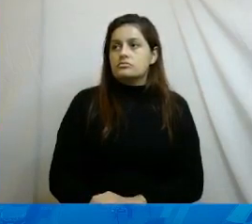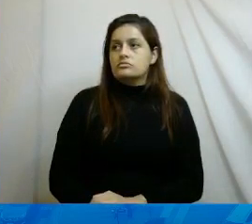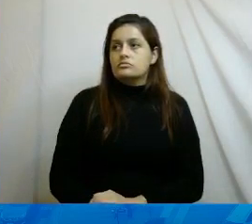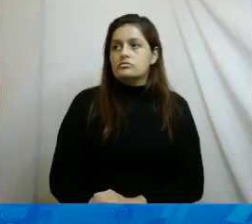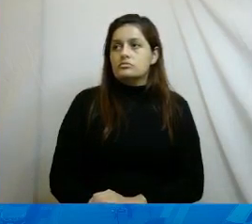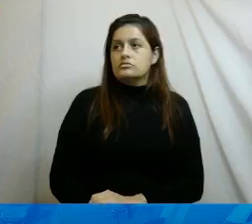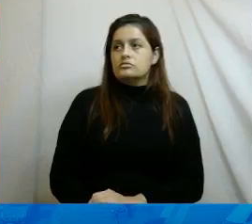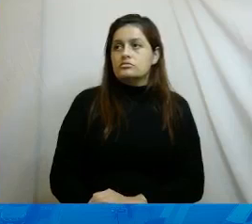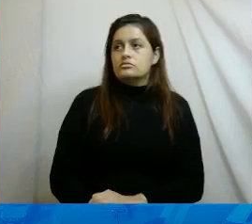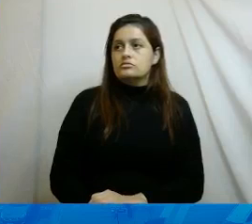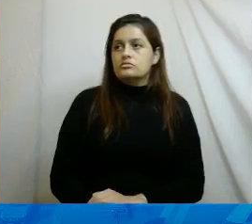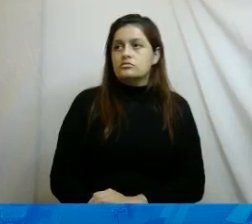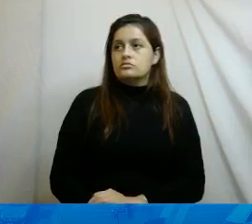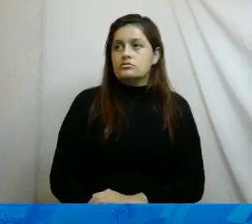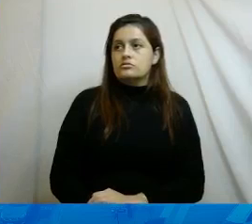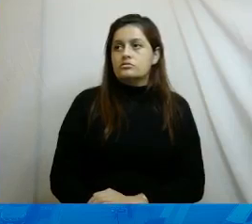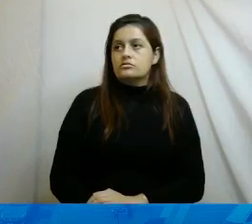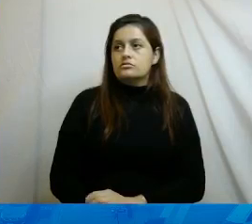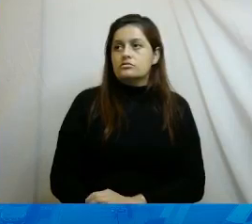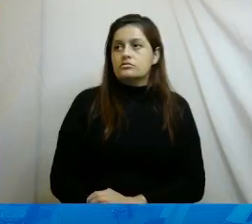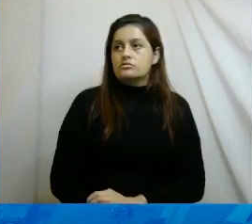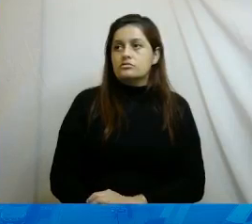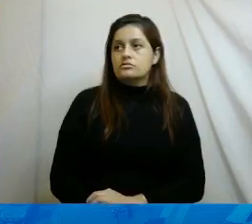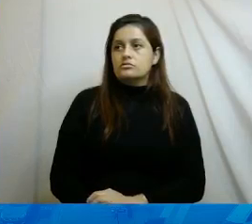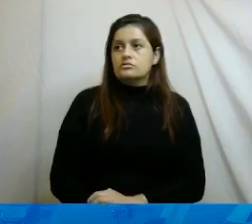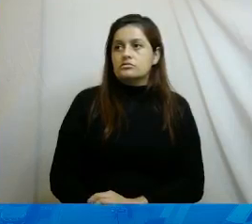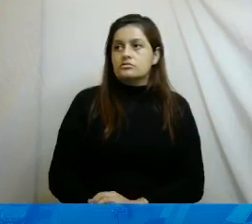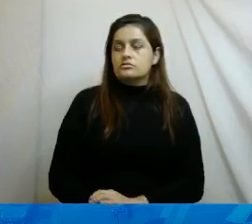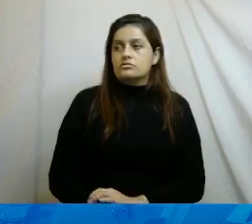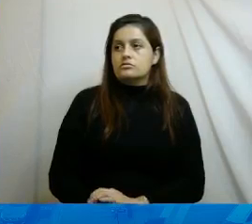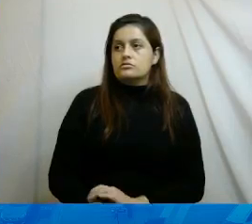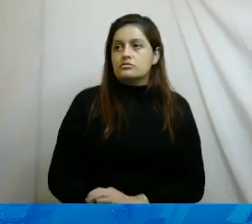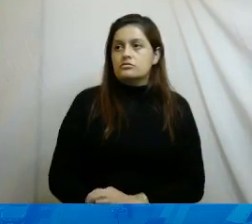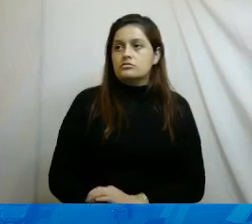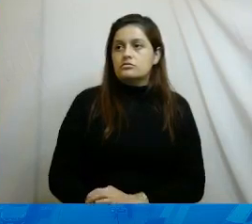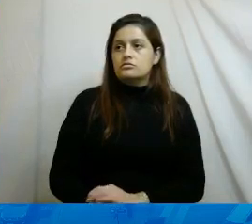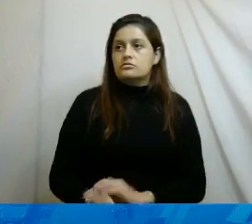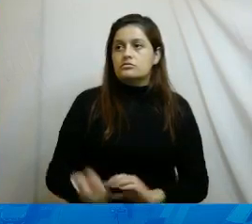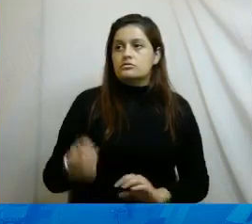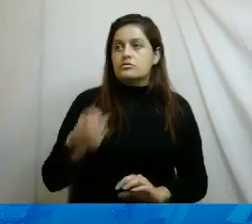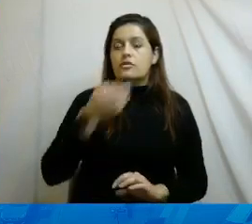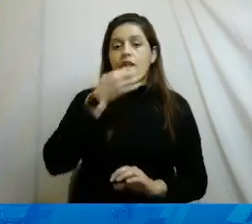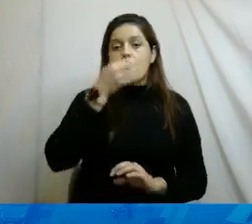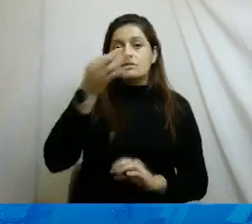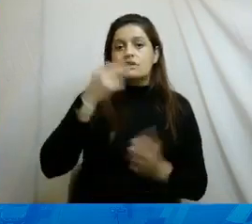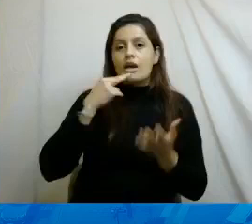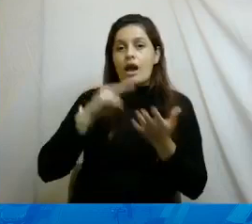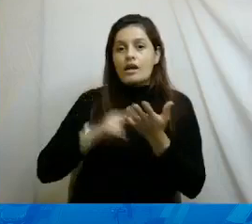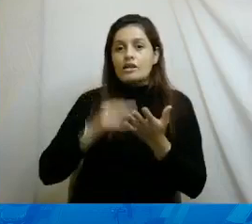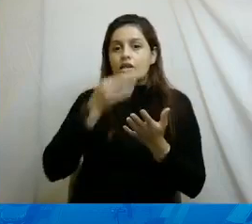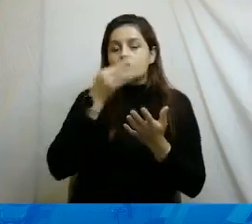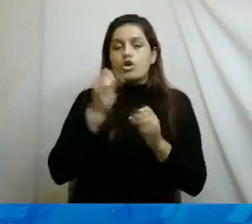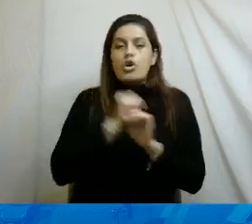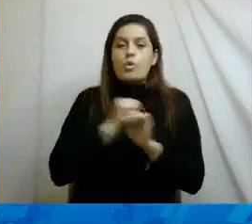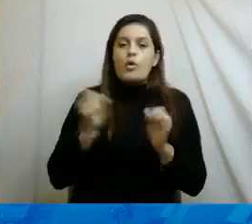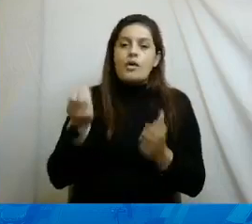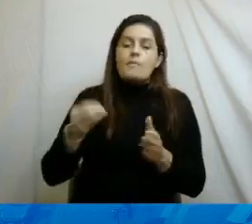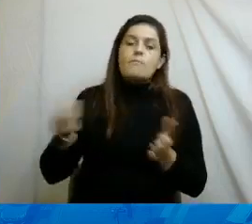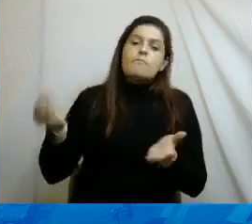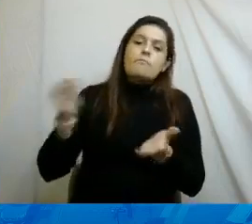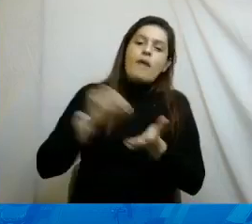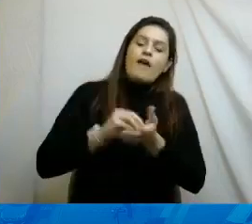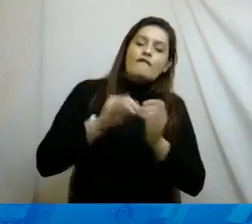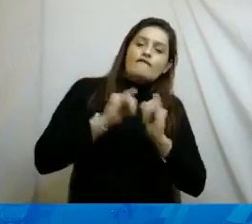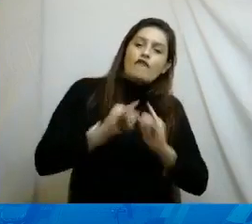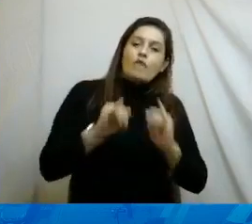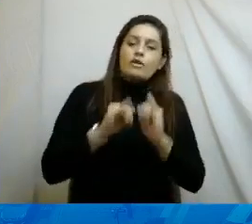Director. Muchas gracias, alcaldesa. Como bien dice la carta, finalmente no podemos entregar más detalles al respecto por haber una